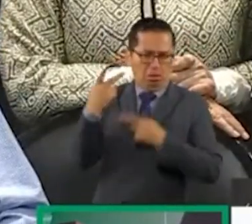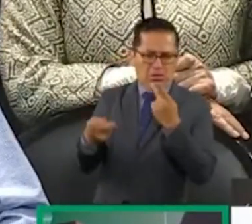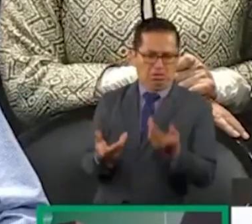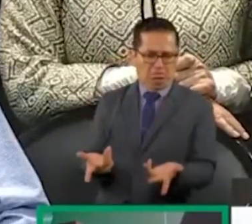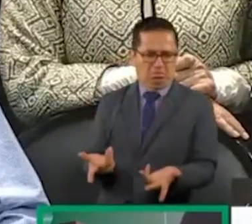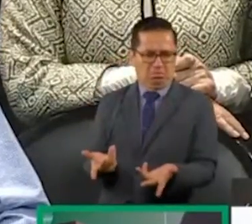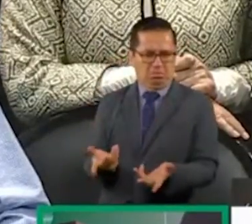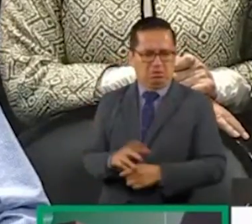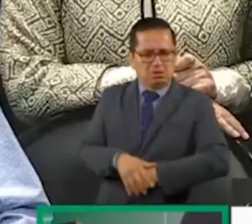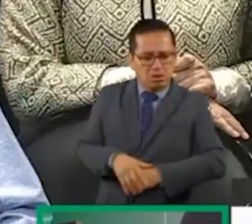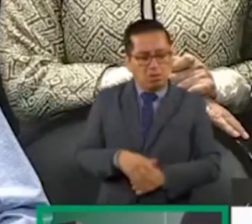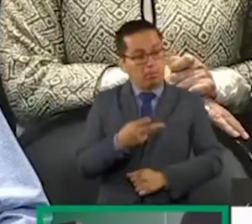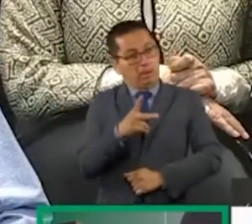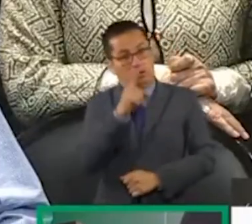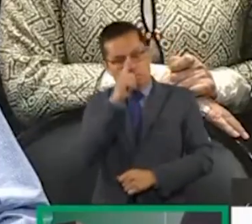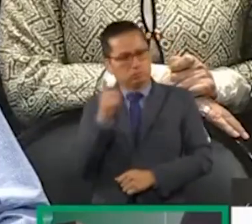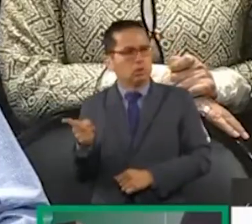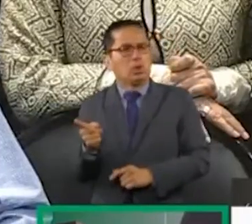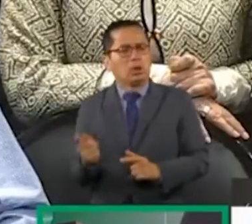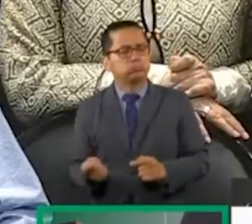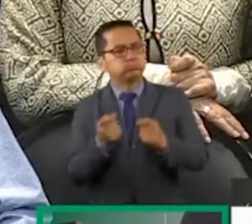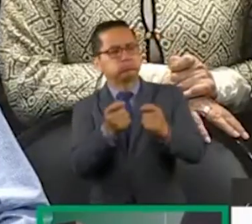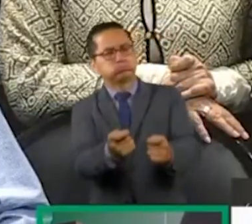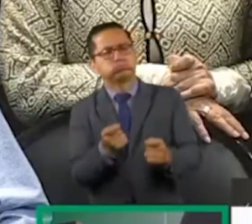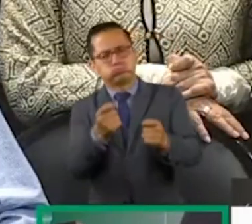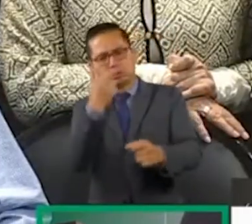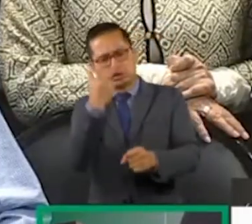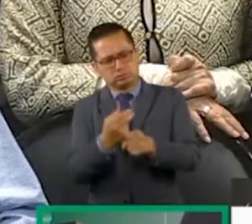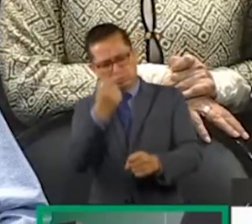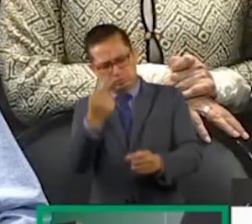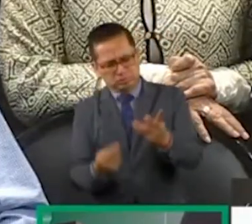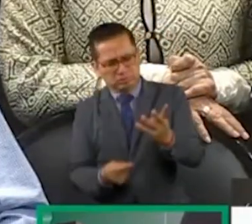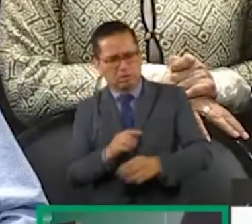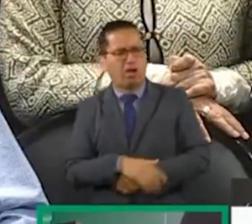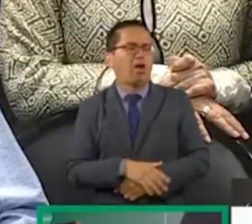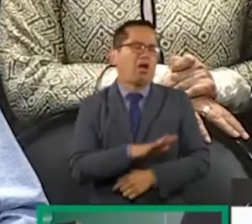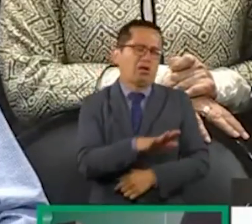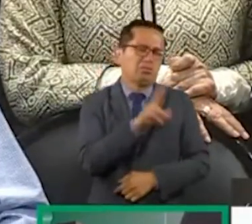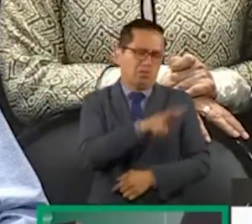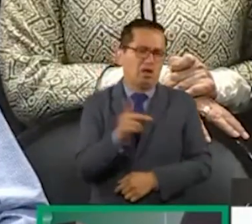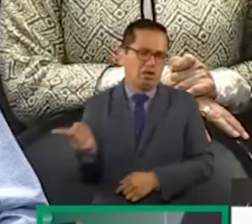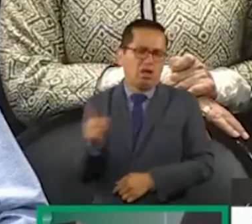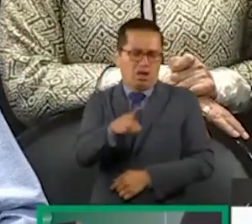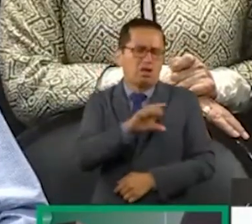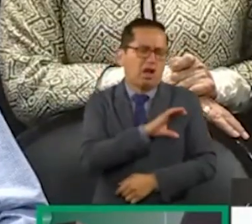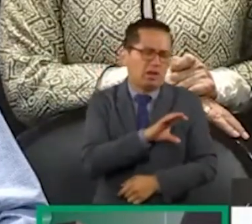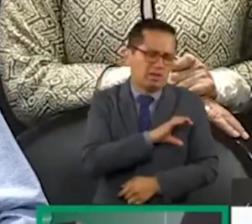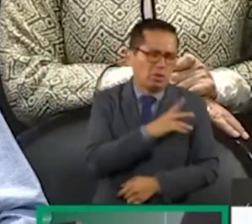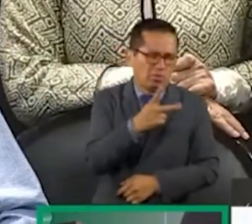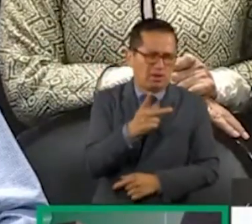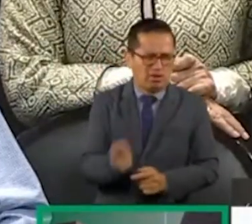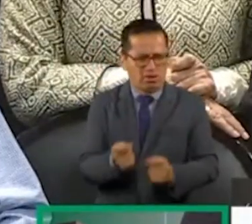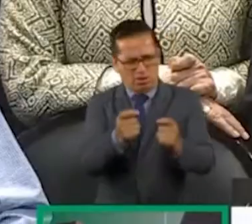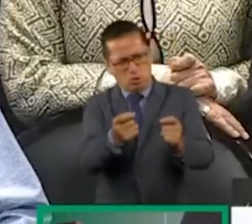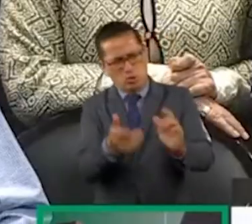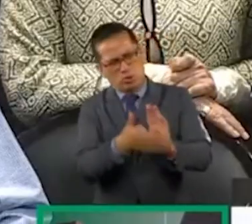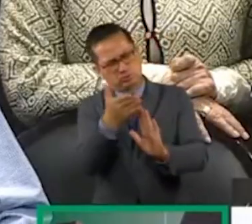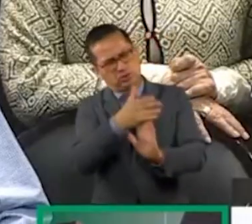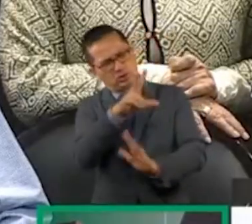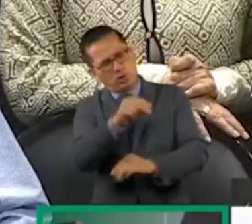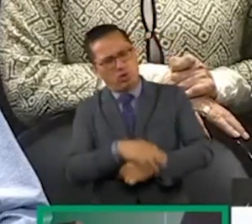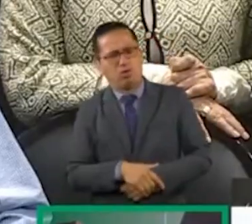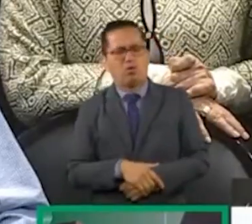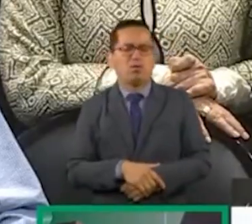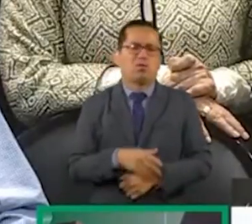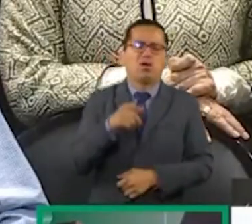tantas atribuciones? Oigan, los queremos mucho, pero que no los pongan a construir. Oigan, los queremos mucho, pero no se